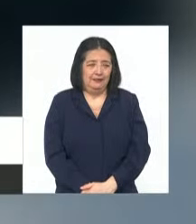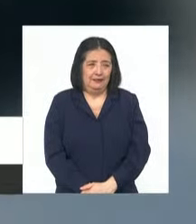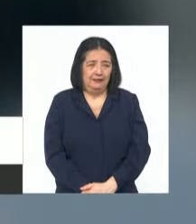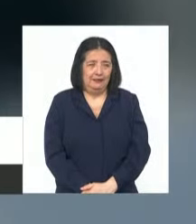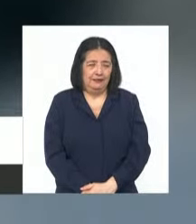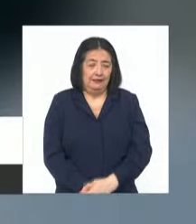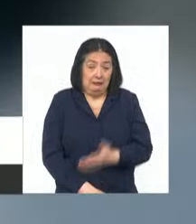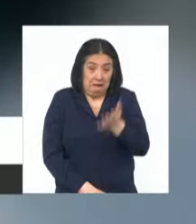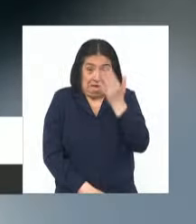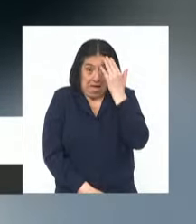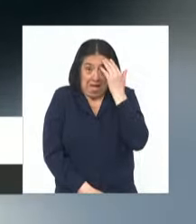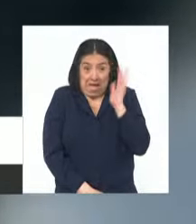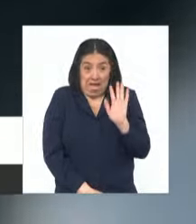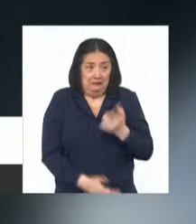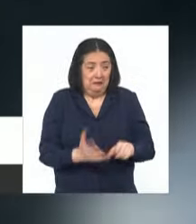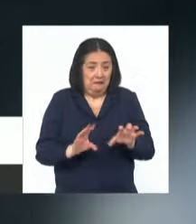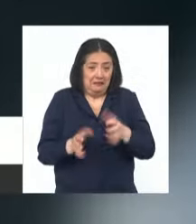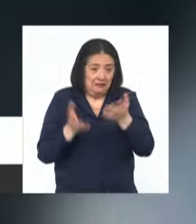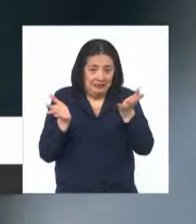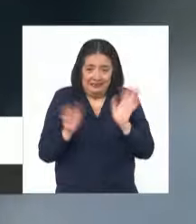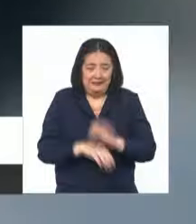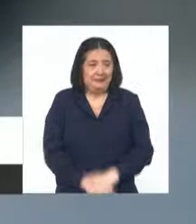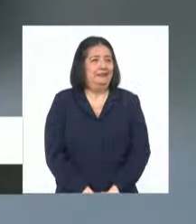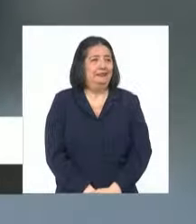No tenés ni idea lo que acabaste de hacer, pibe.